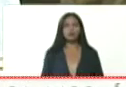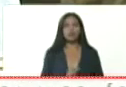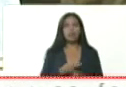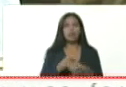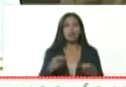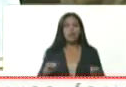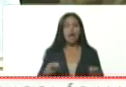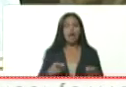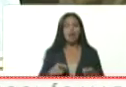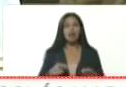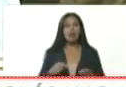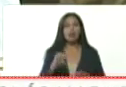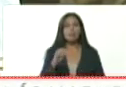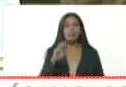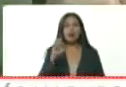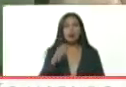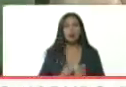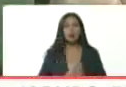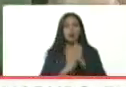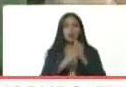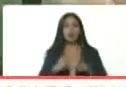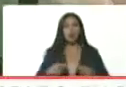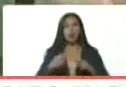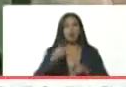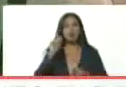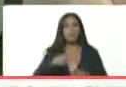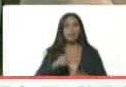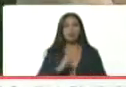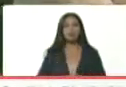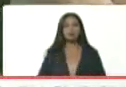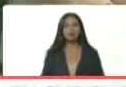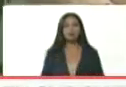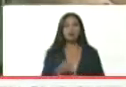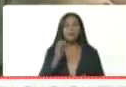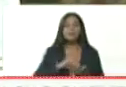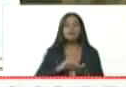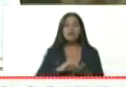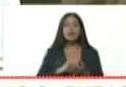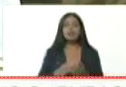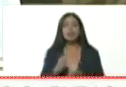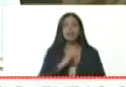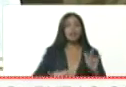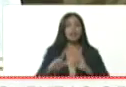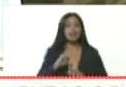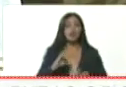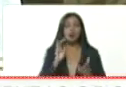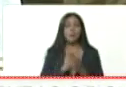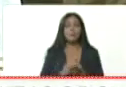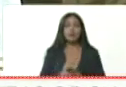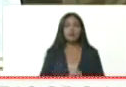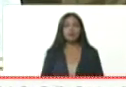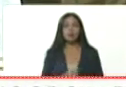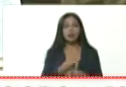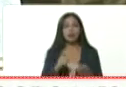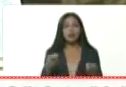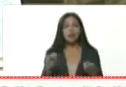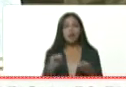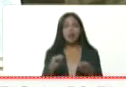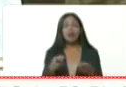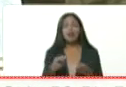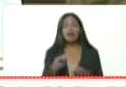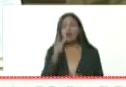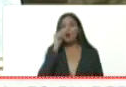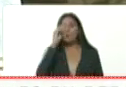al marcado tábata comandante de la zona miranda querido compañero al general regular ghote